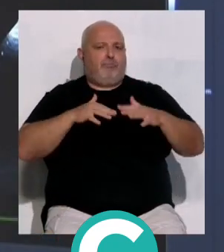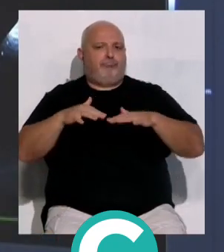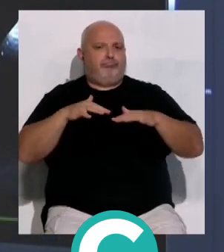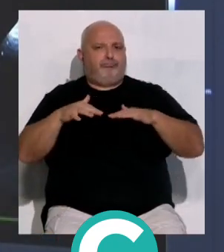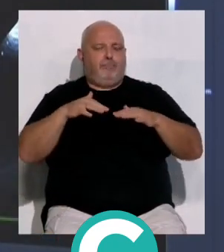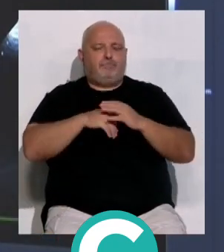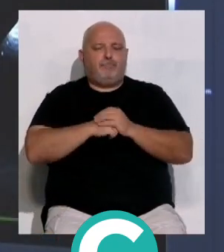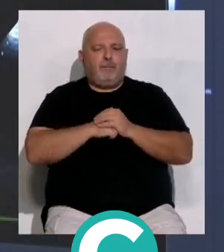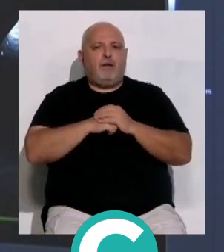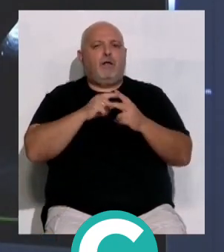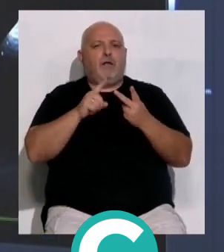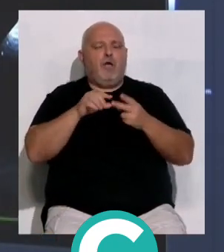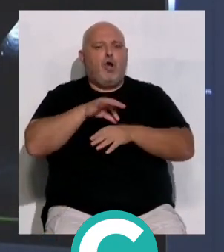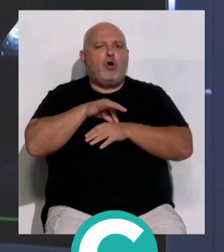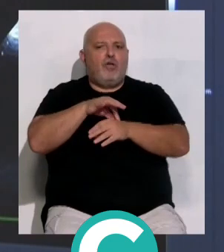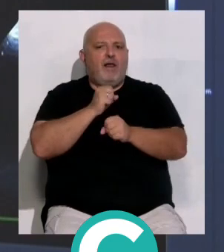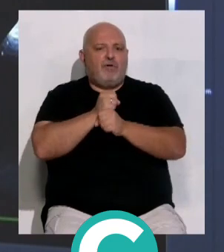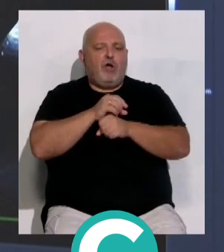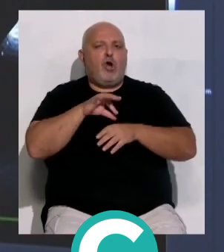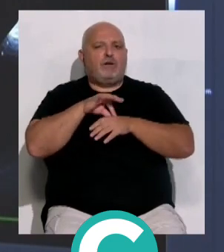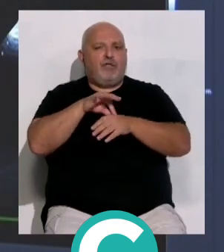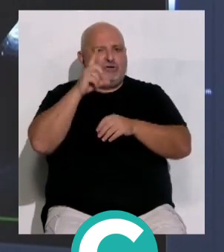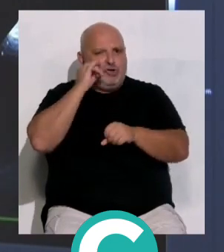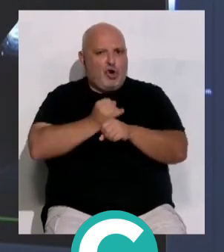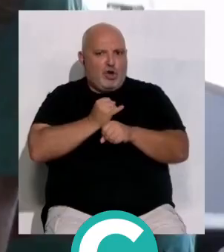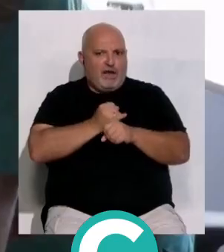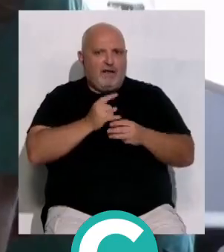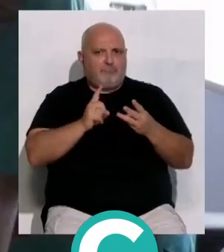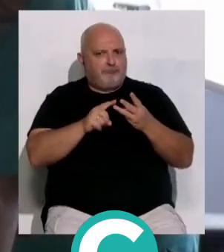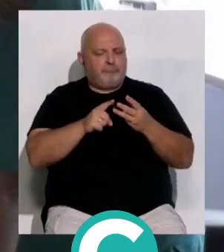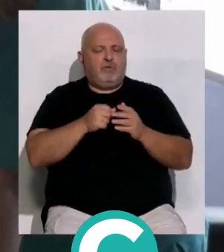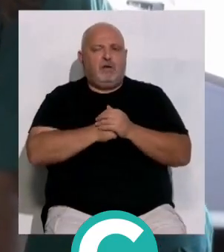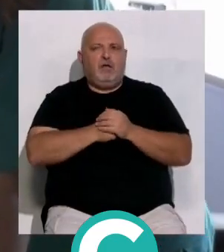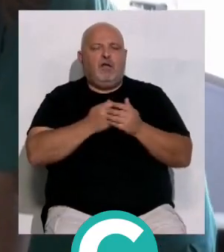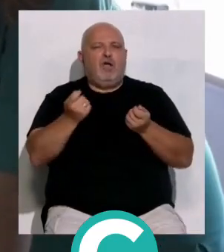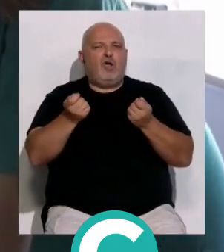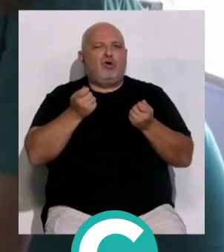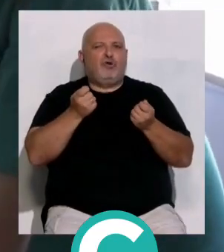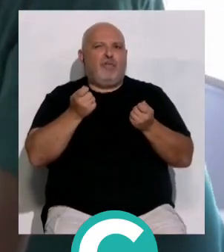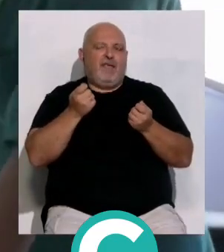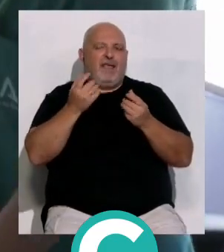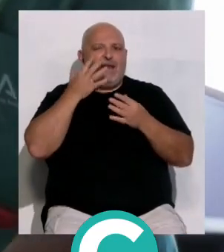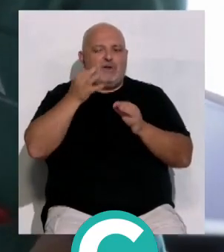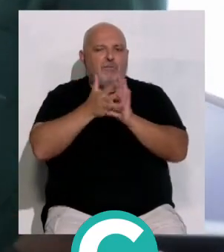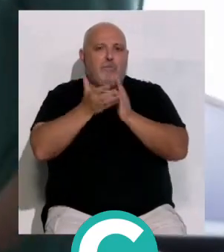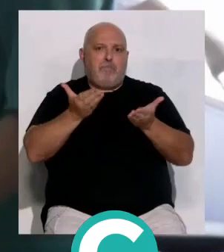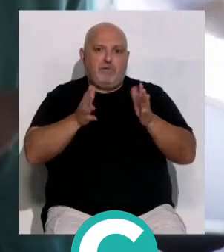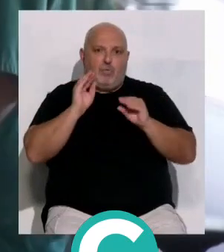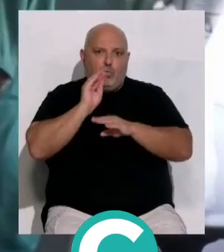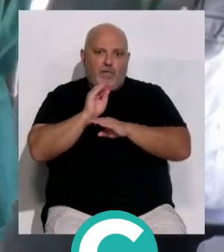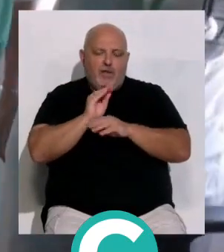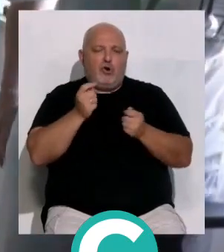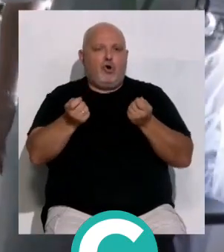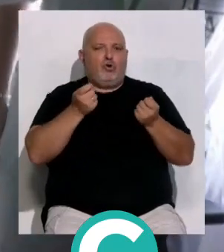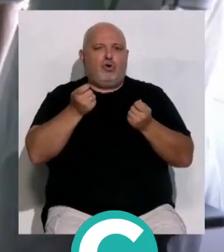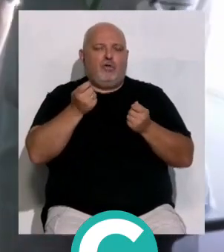una orientación laboral, una orientación psicológica, insistimos mucho en el control de los factores de riesgo, tema del peso, tema del